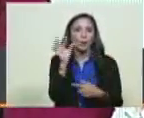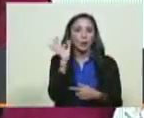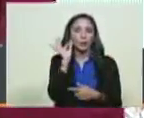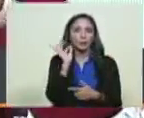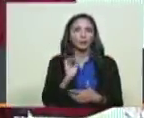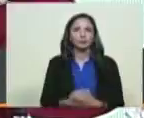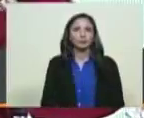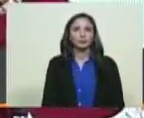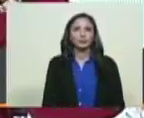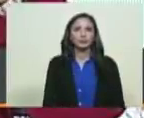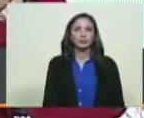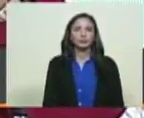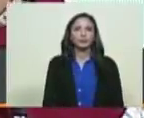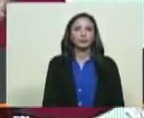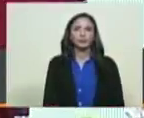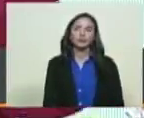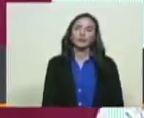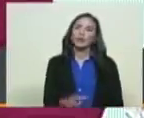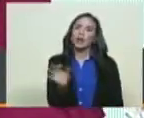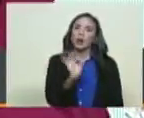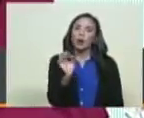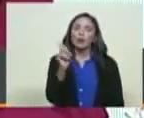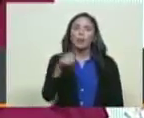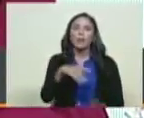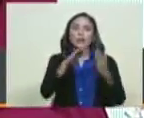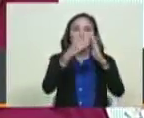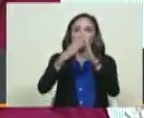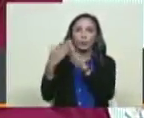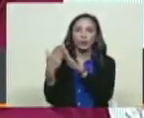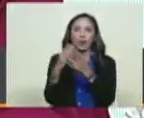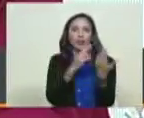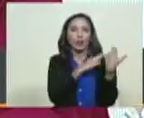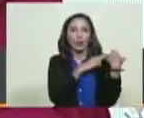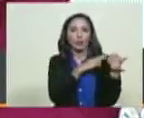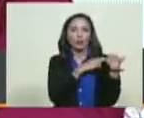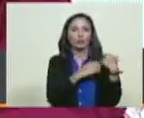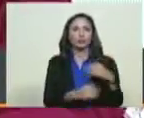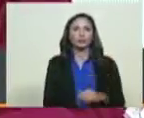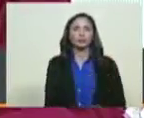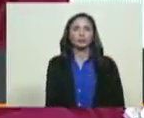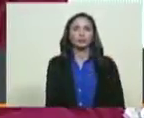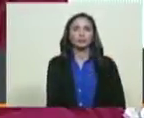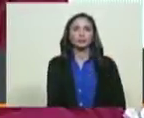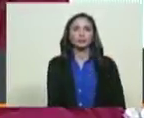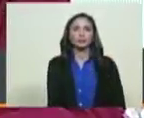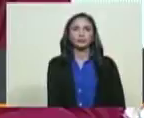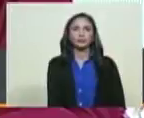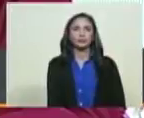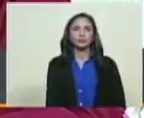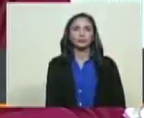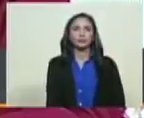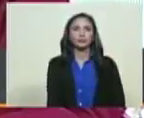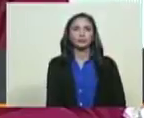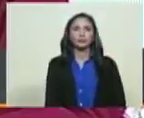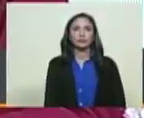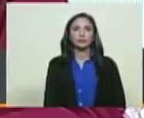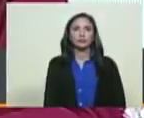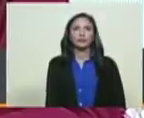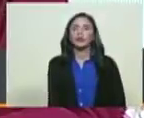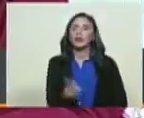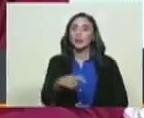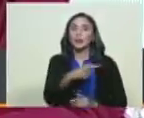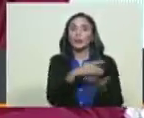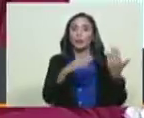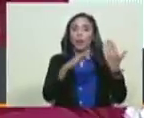y el jefe o jefa de comunidad lo cual implica la creación de una estructura de